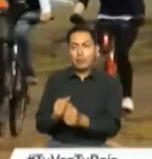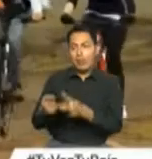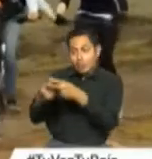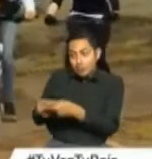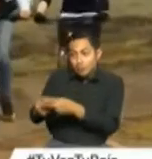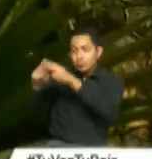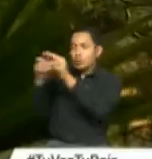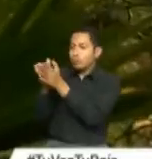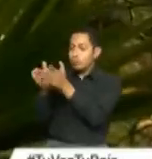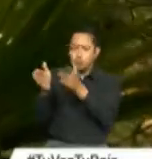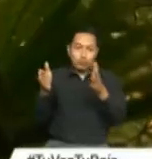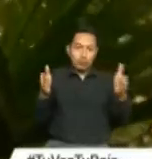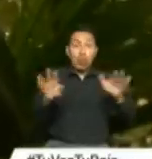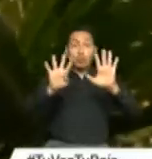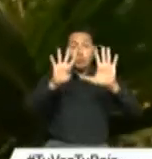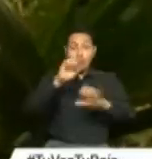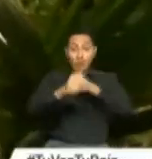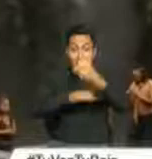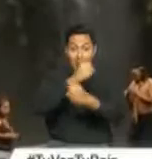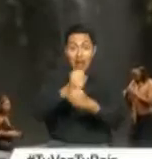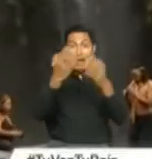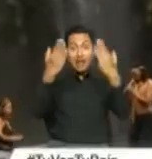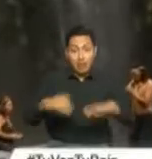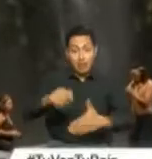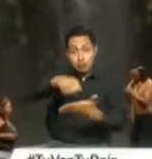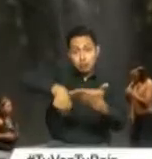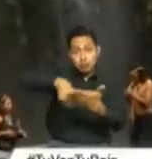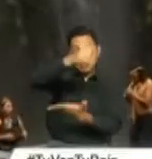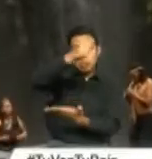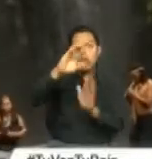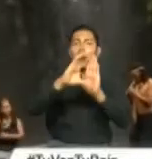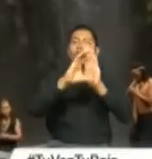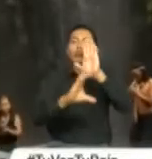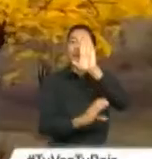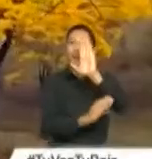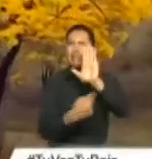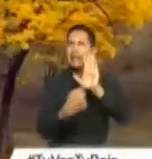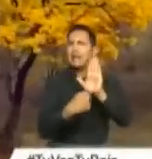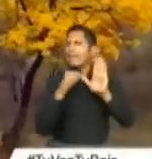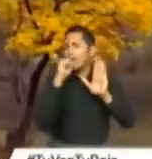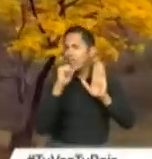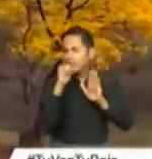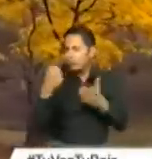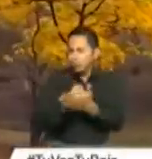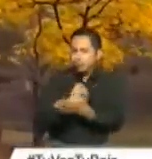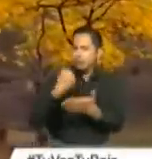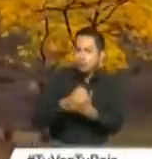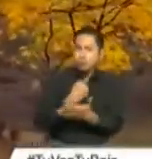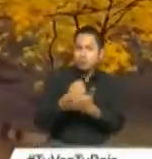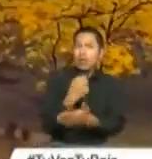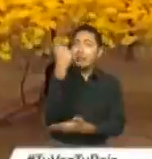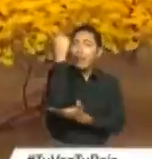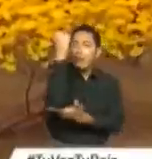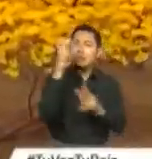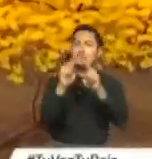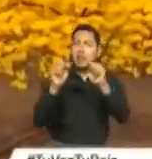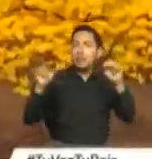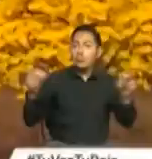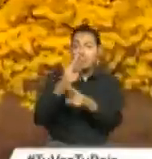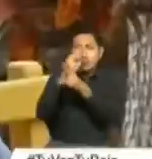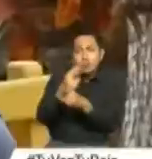aprobación, ¿cuáles son esos retos que enfrenta la Constitución de Montecristi para seguir garantizando la defensa de los derechos de la